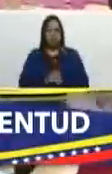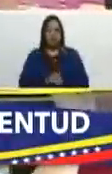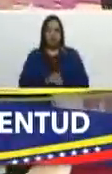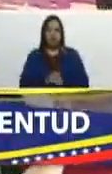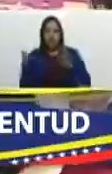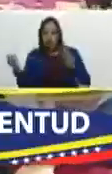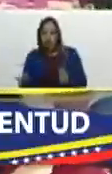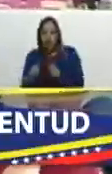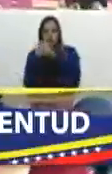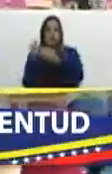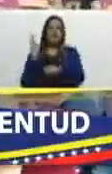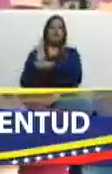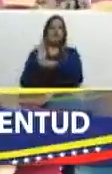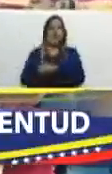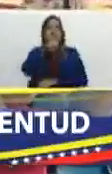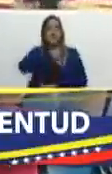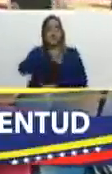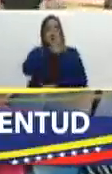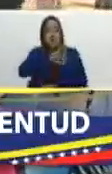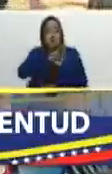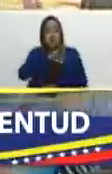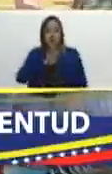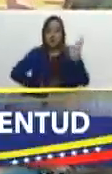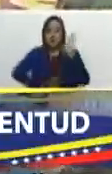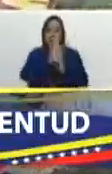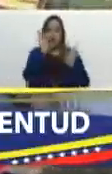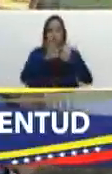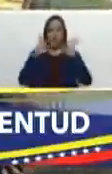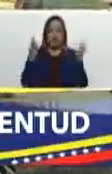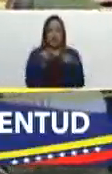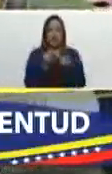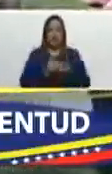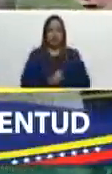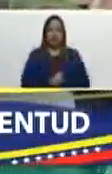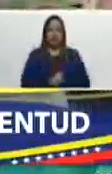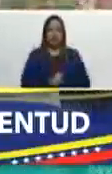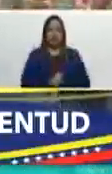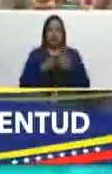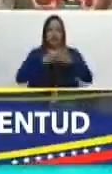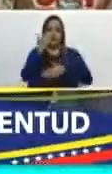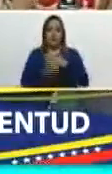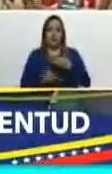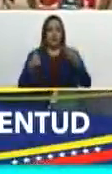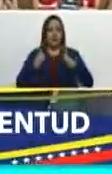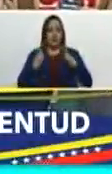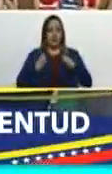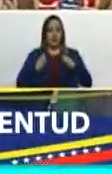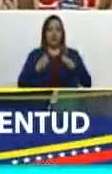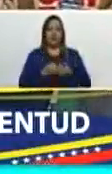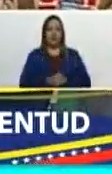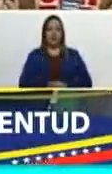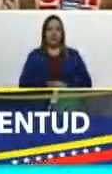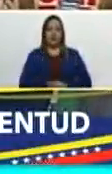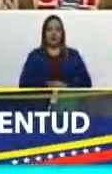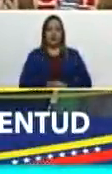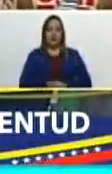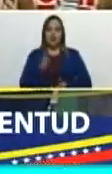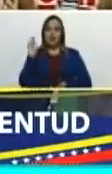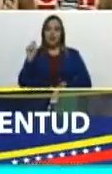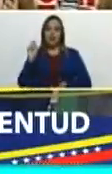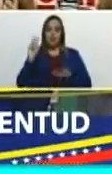Acompañarlos con la protección social para el desarrollo familiar y el proyecto de vida. Y el punto